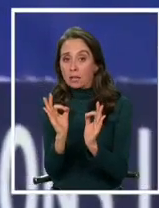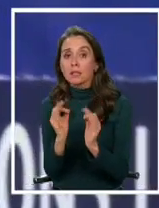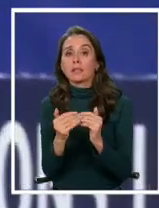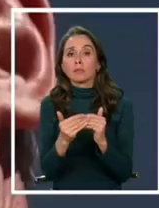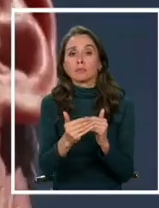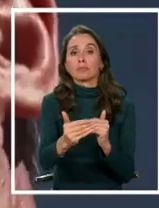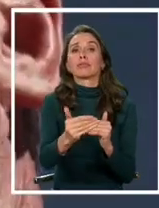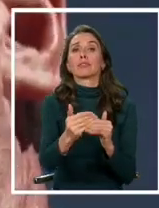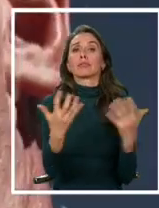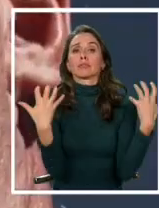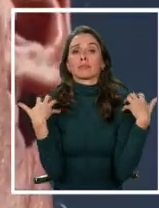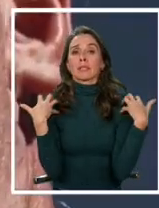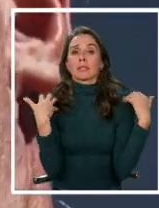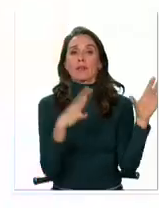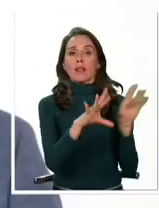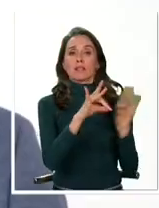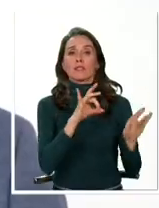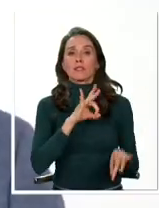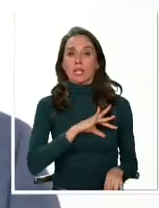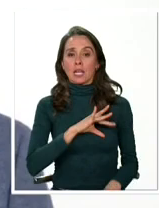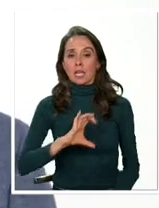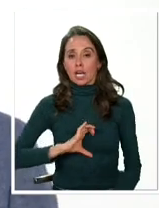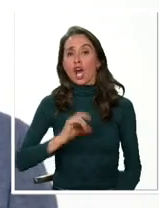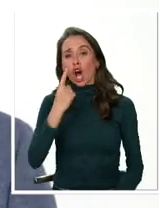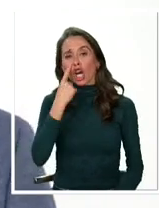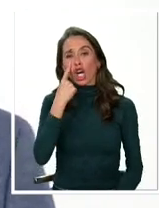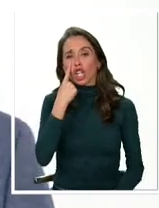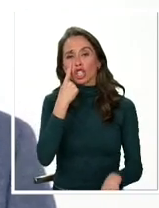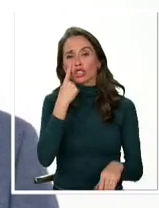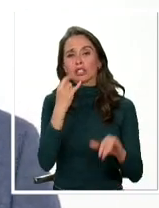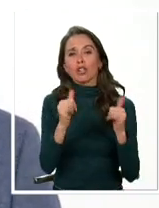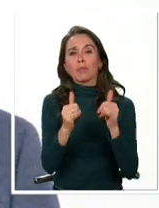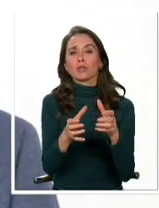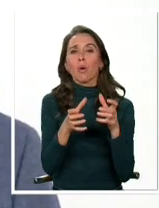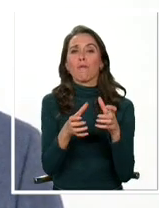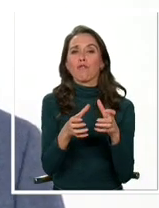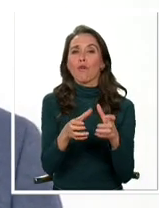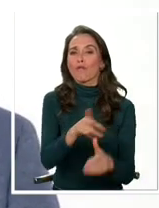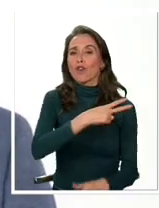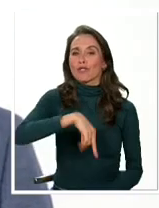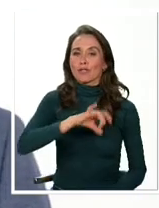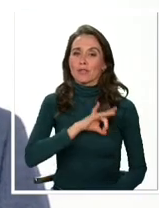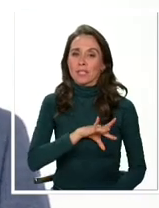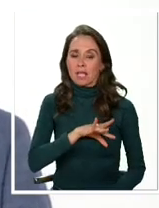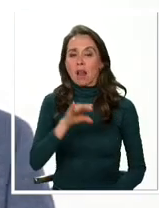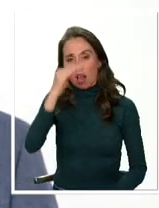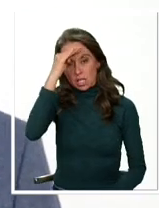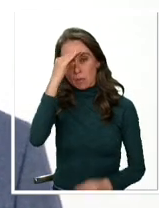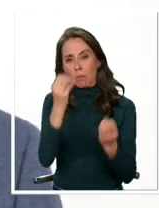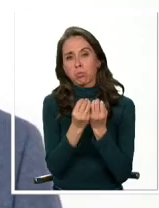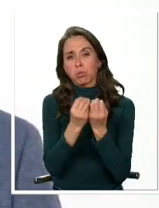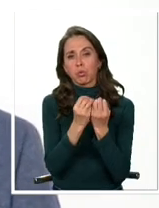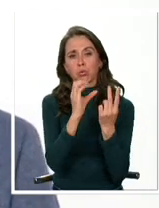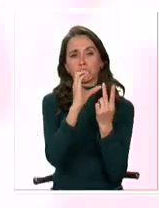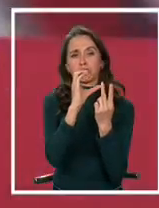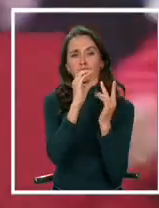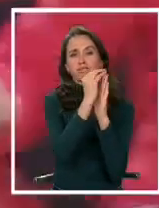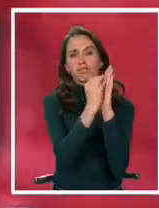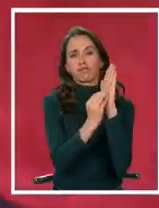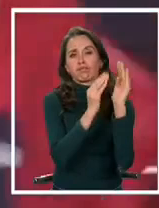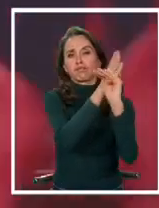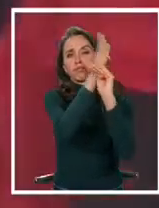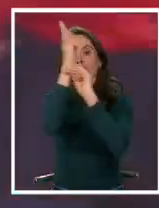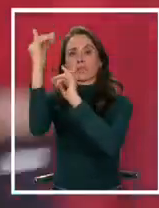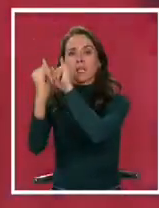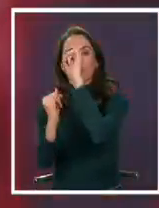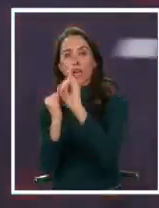periodo al mando de la selección chilena conocedor de nuestro fútbol y con una vasta experiencia internacional el